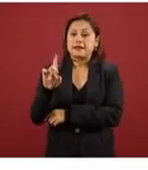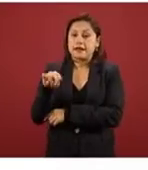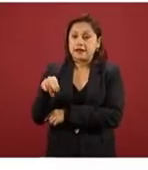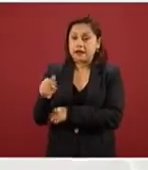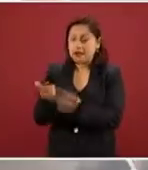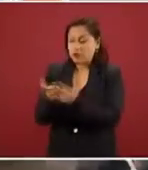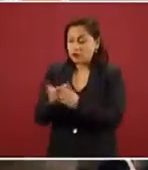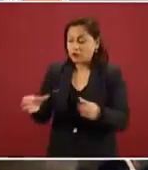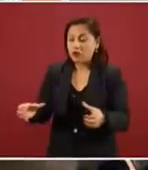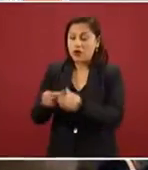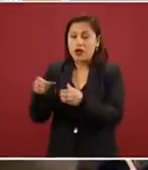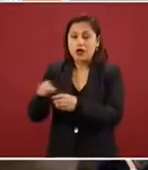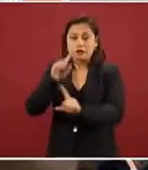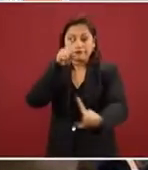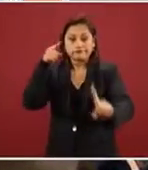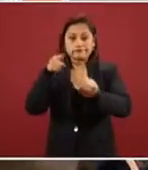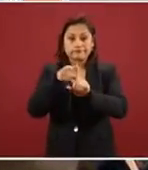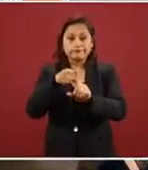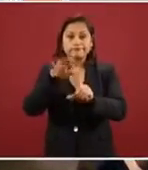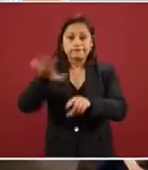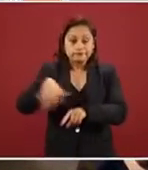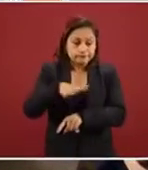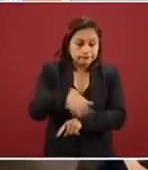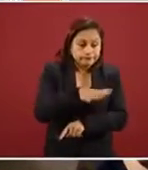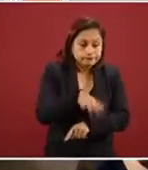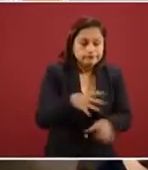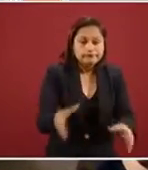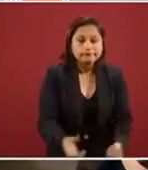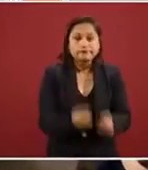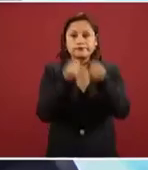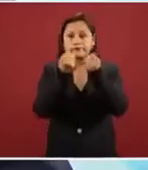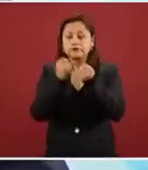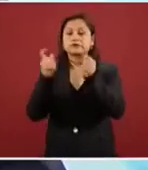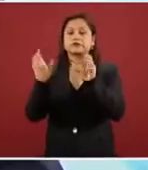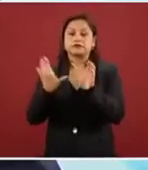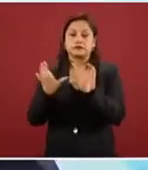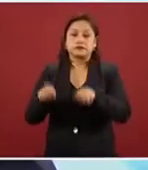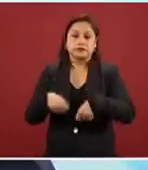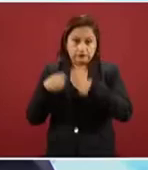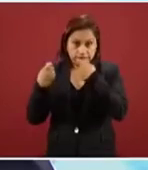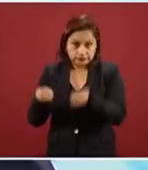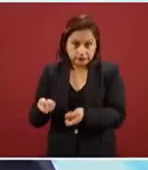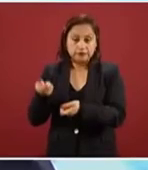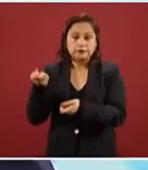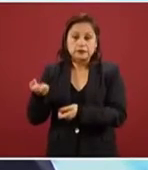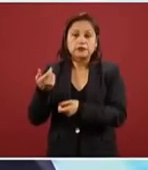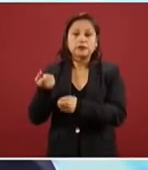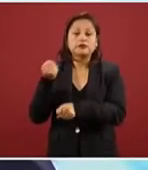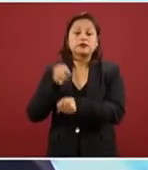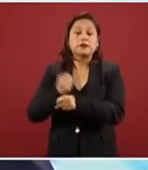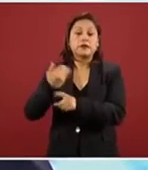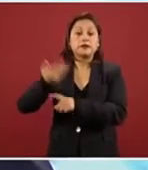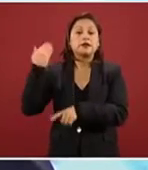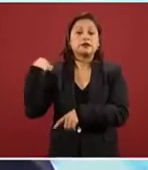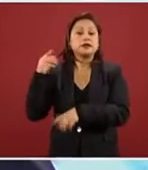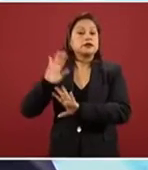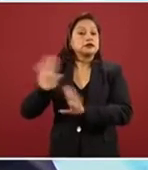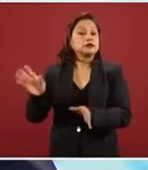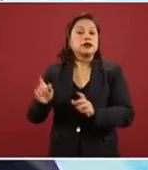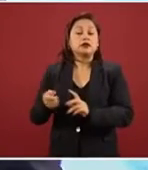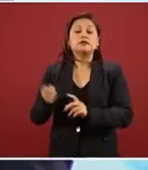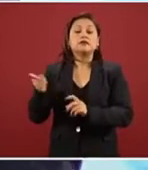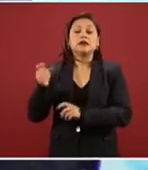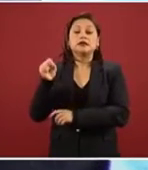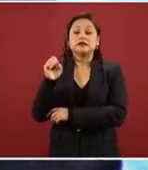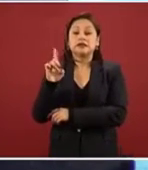que obtuvo esa certificación este año. Se le entregó esa certificación la semana pasada. Esto pone al equipo de la Secretaría